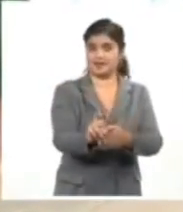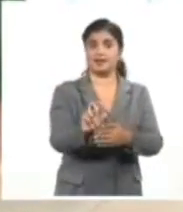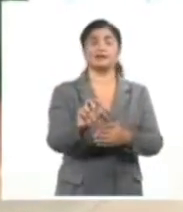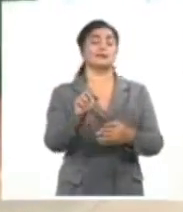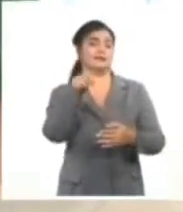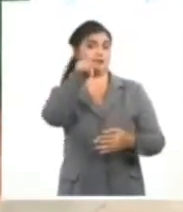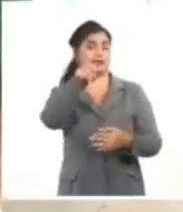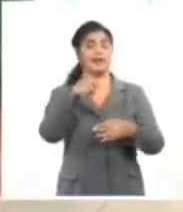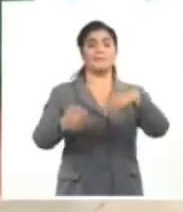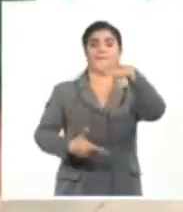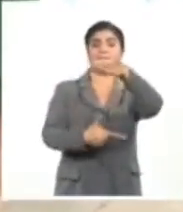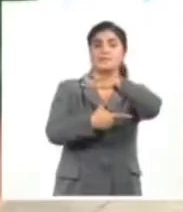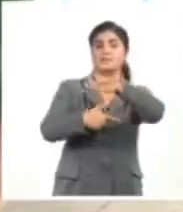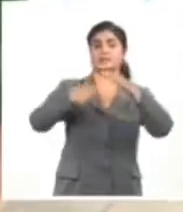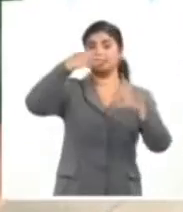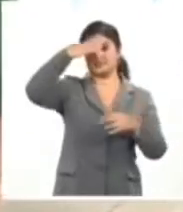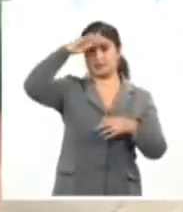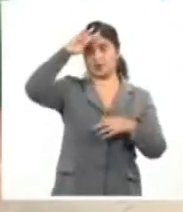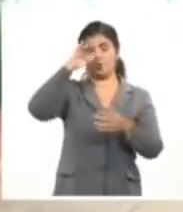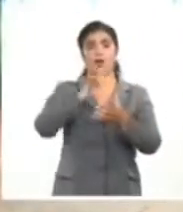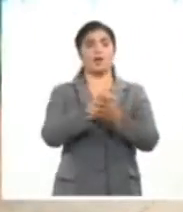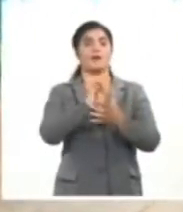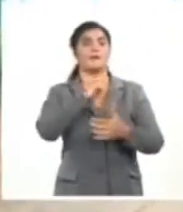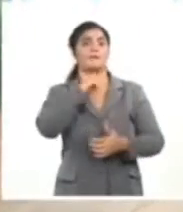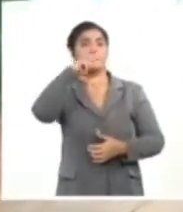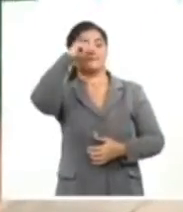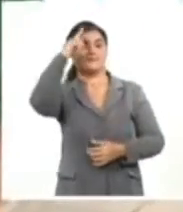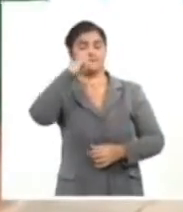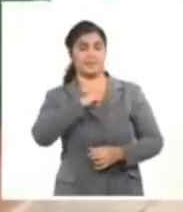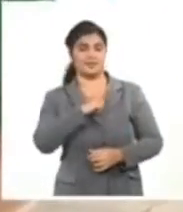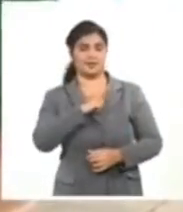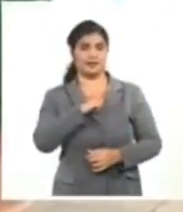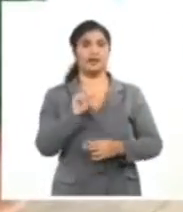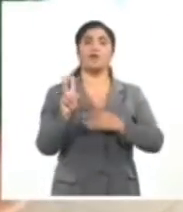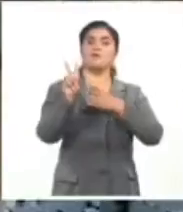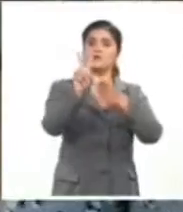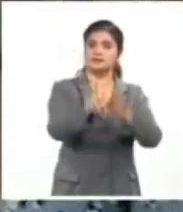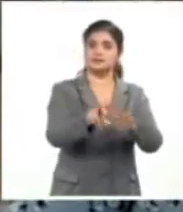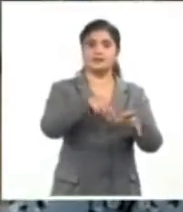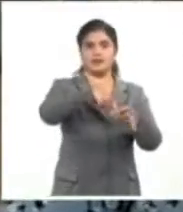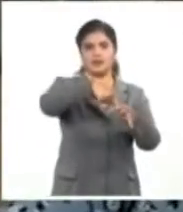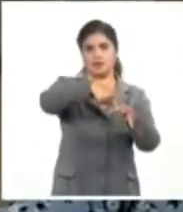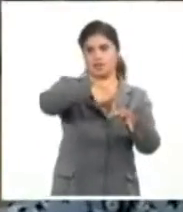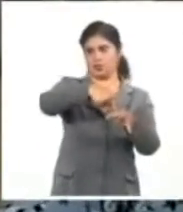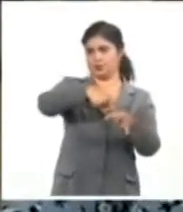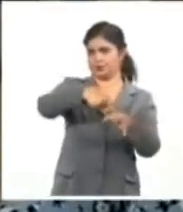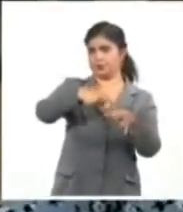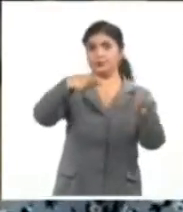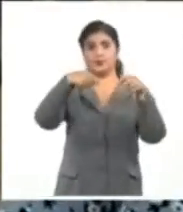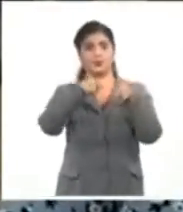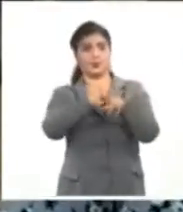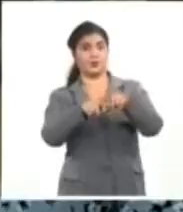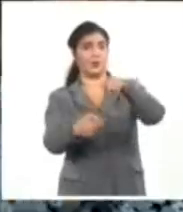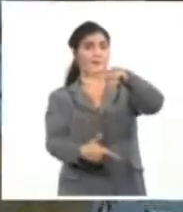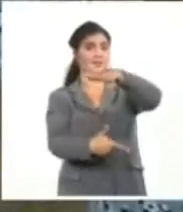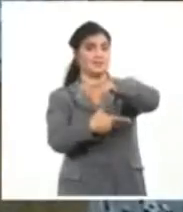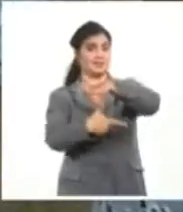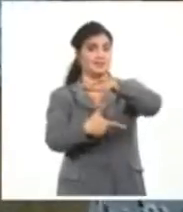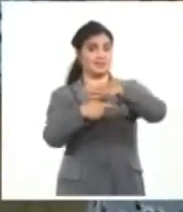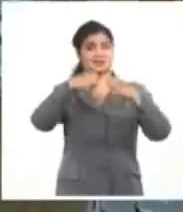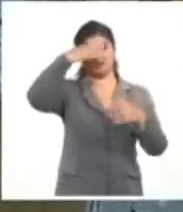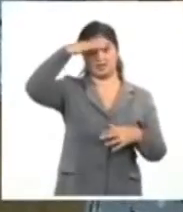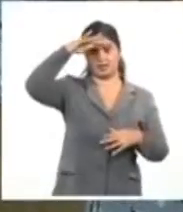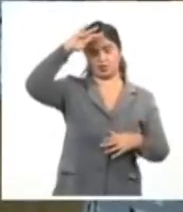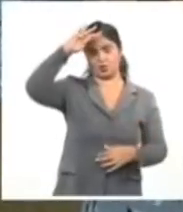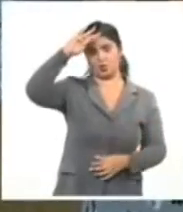municipio especial, encabezada por el miembro del Buró Político y primer ministro Manuel Marrero Cruz y el vicepresidente de la República,